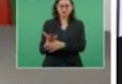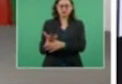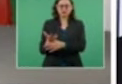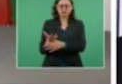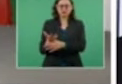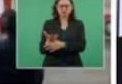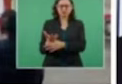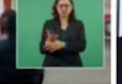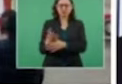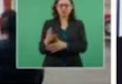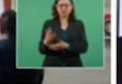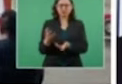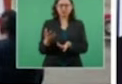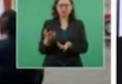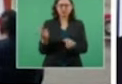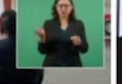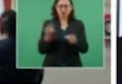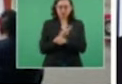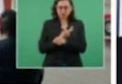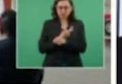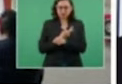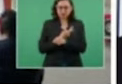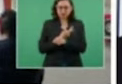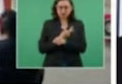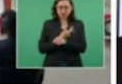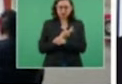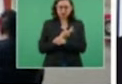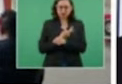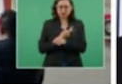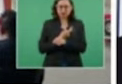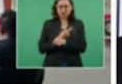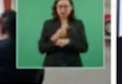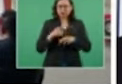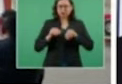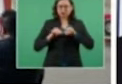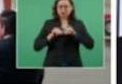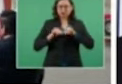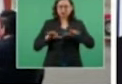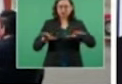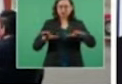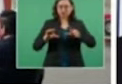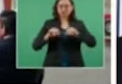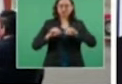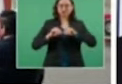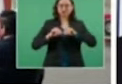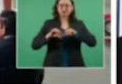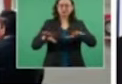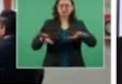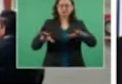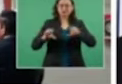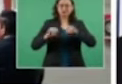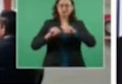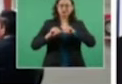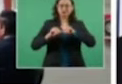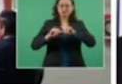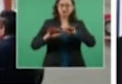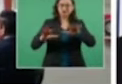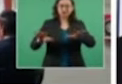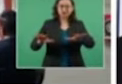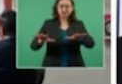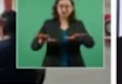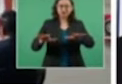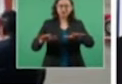los criticados o señalados como mentirosos, sean los medios de comunicación tradicionales, sean